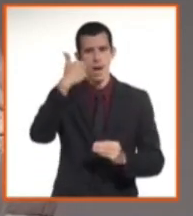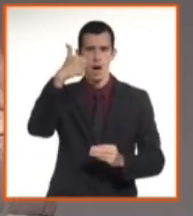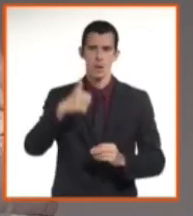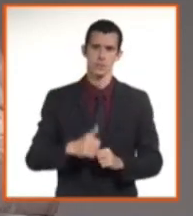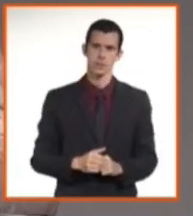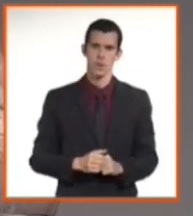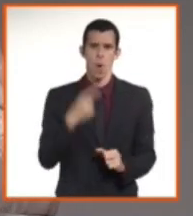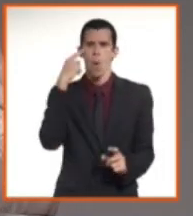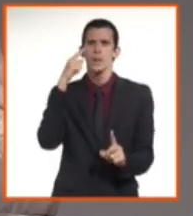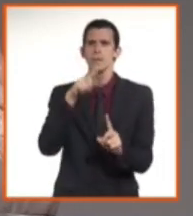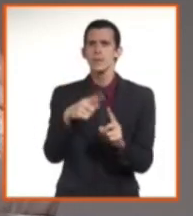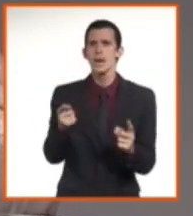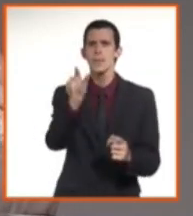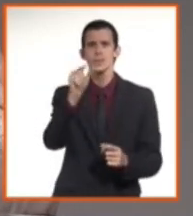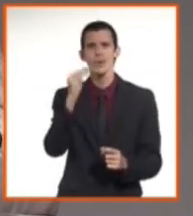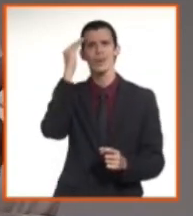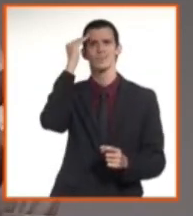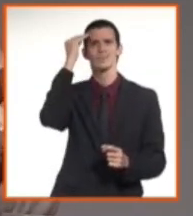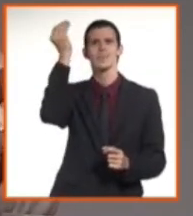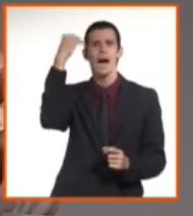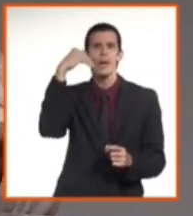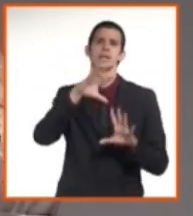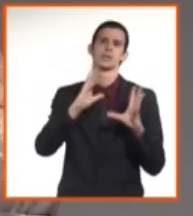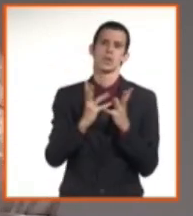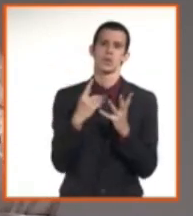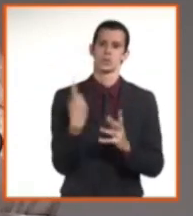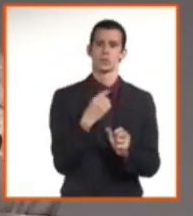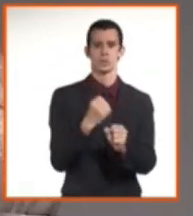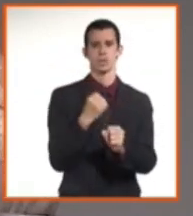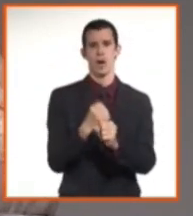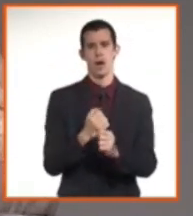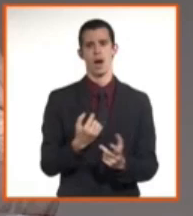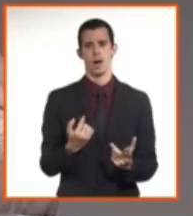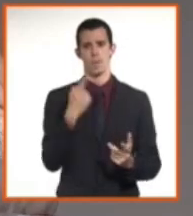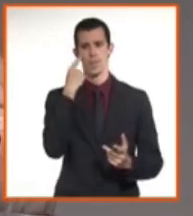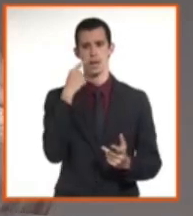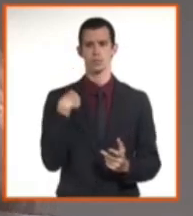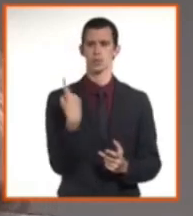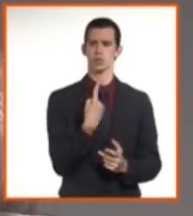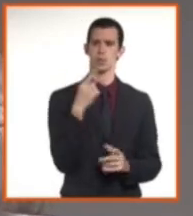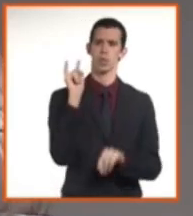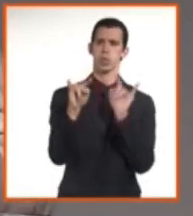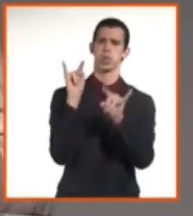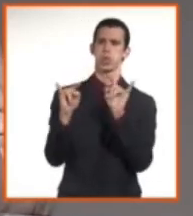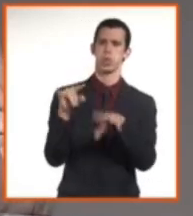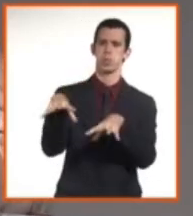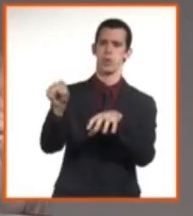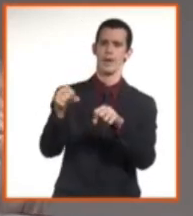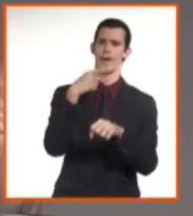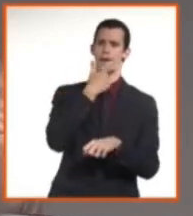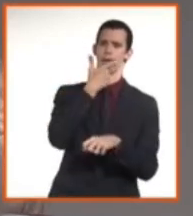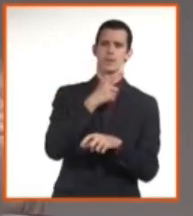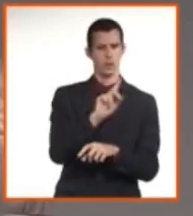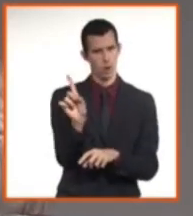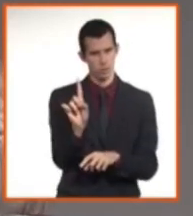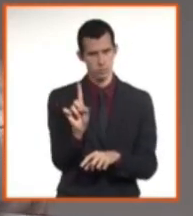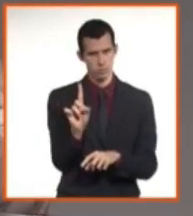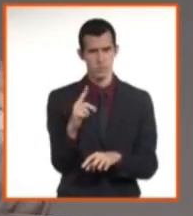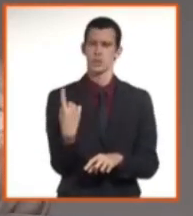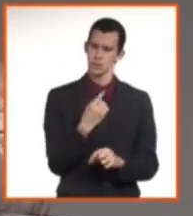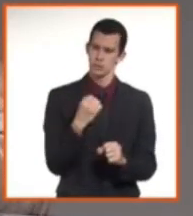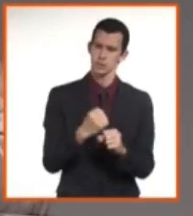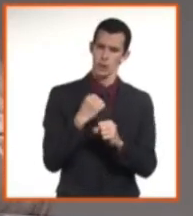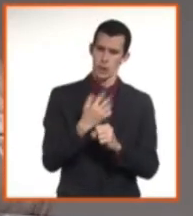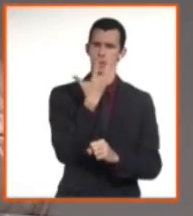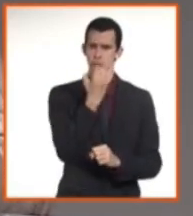trabajando. A veces los circuitos recorren, un mismo circuito puede alimentar a varios kilómetros, y puede ser que un circuito, un ramal